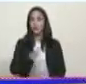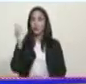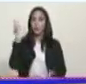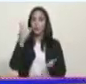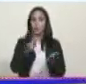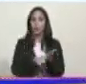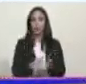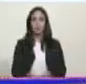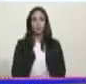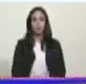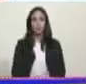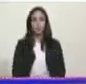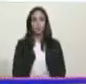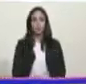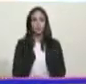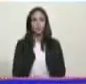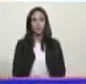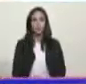¡Cúmplase!